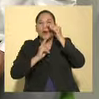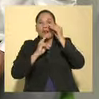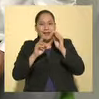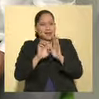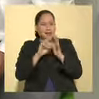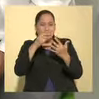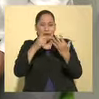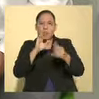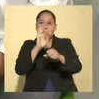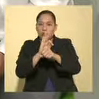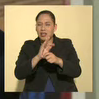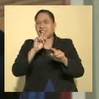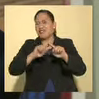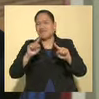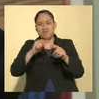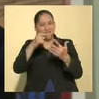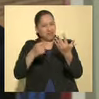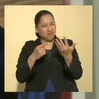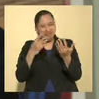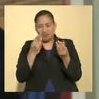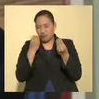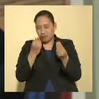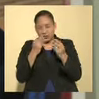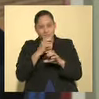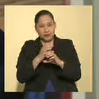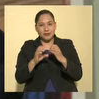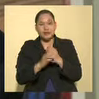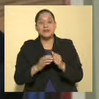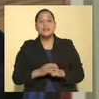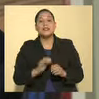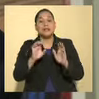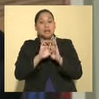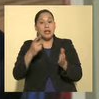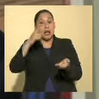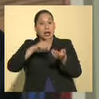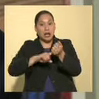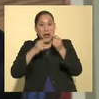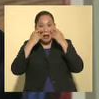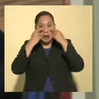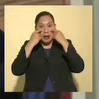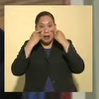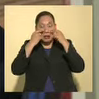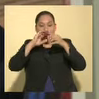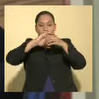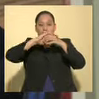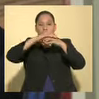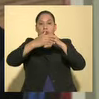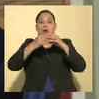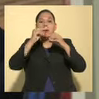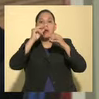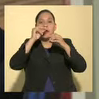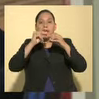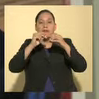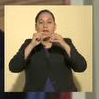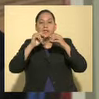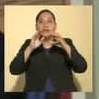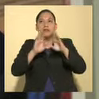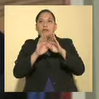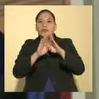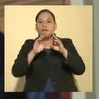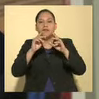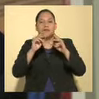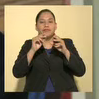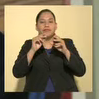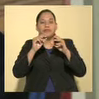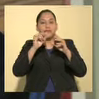tienen muchísimas funciones. El punto está en que estas cavidades por dentro están recubiertas de mucosa, uh-huh, y están aireadas.